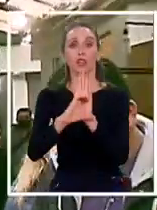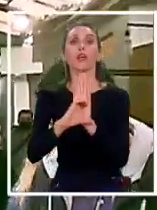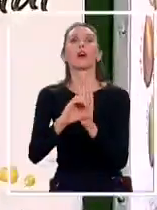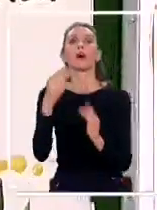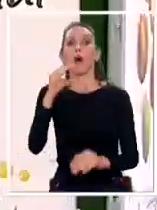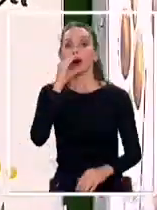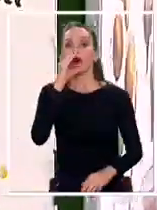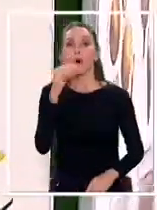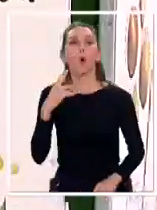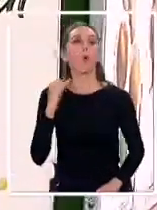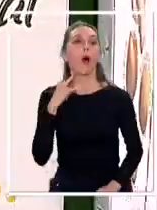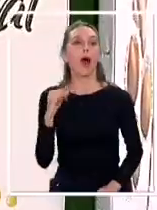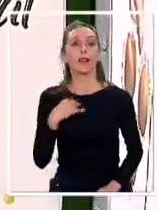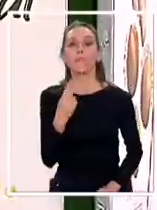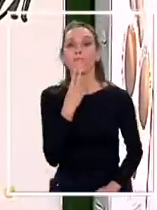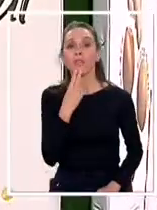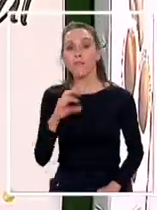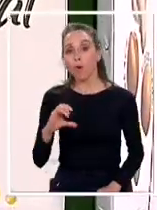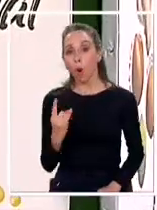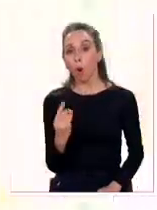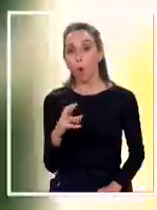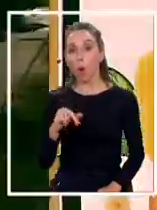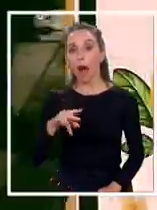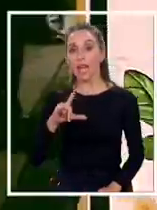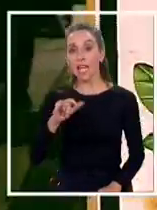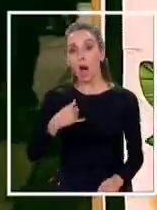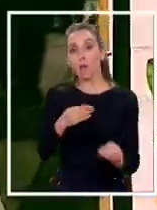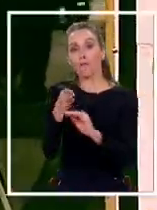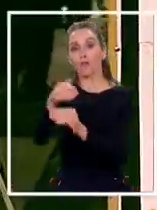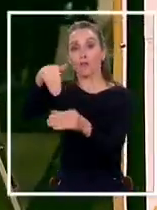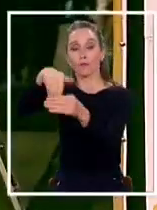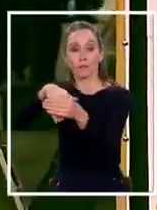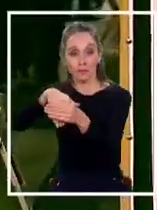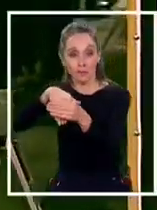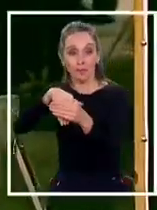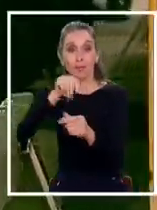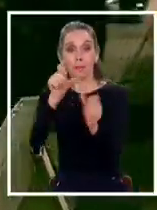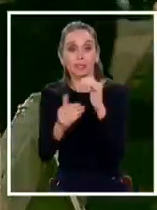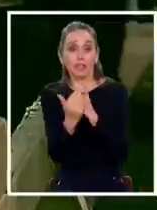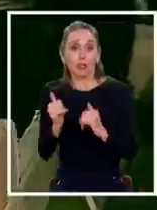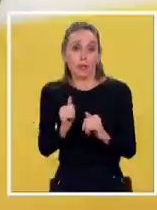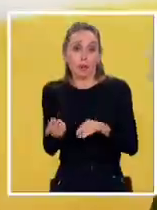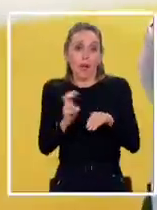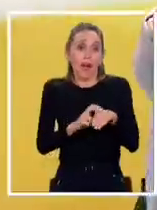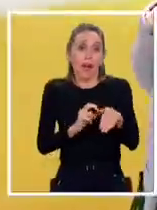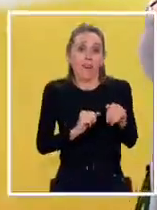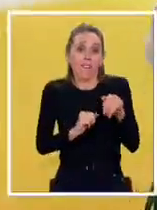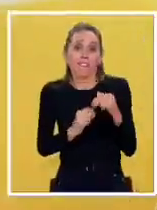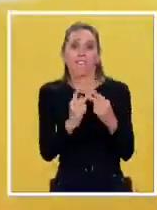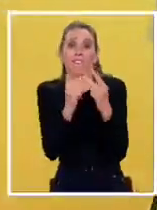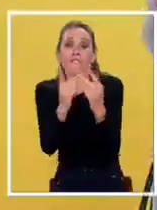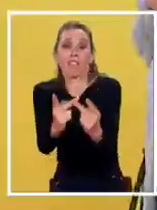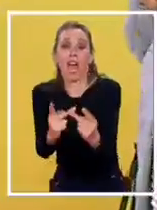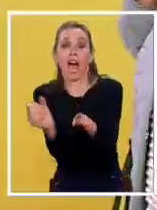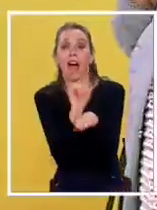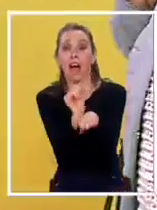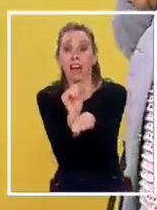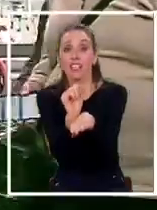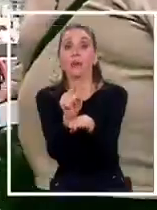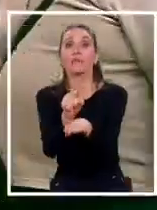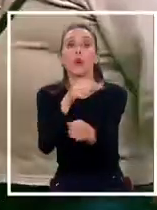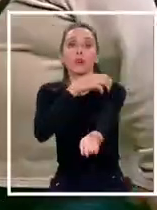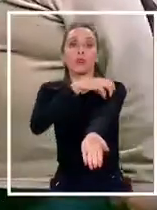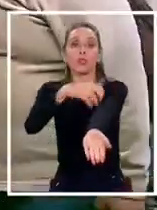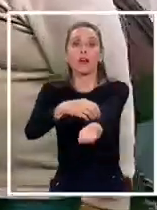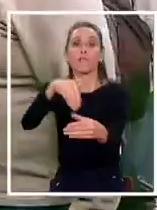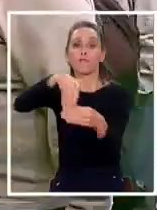Hualqui. Yo vivo en Curanilagua, así que me toca votar allá. Temprano este viernes, la gente emprendió viaje rumbo a la región en donde sufragará.